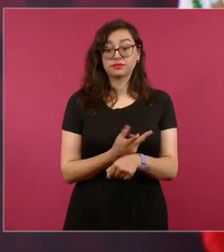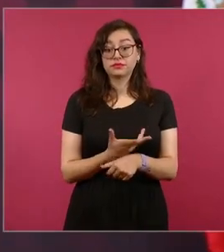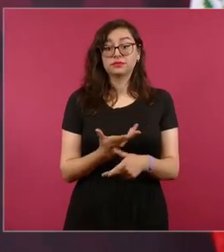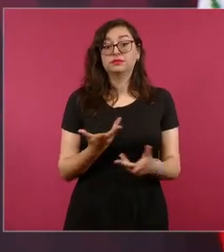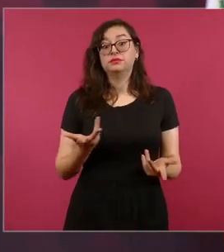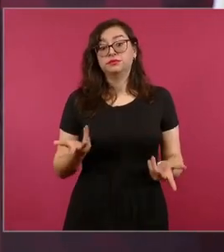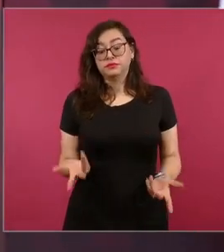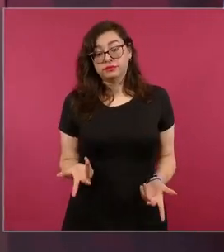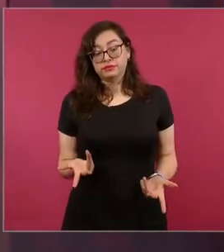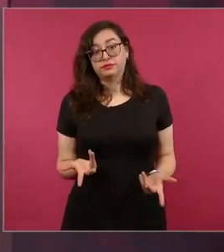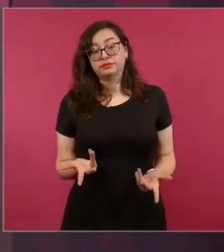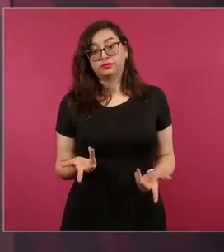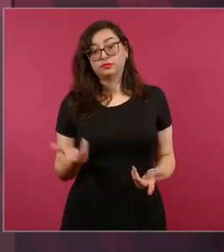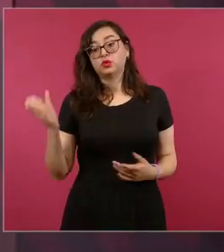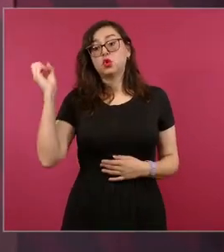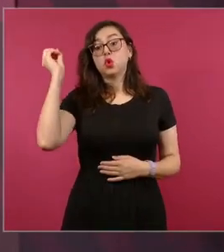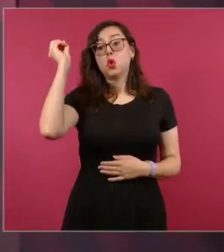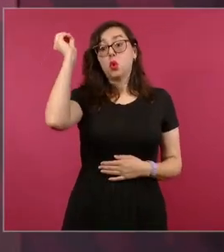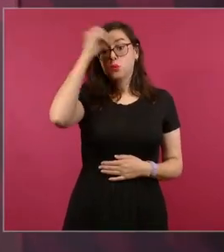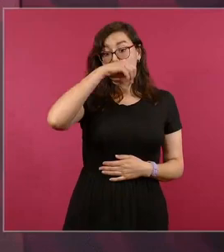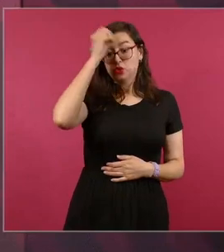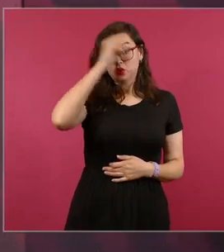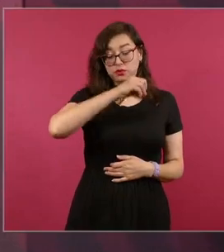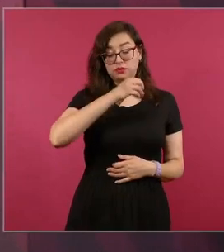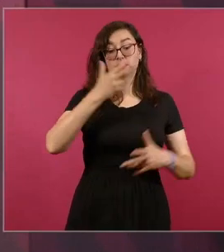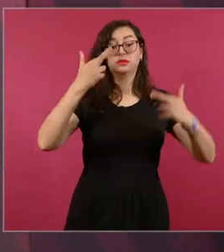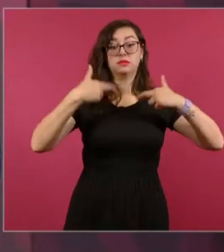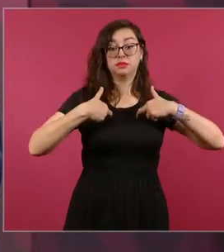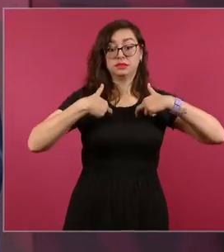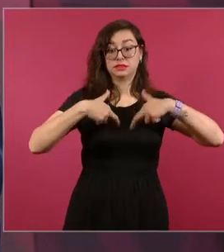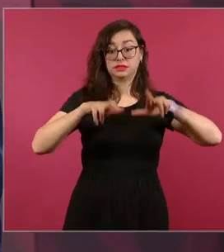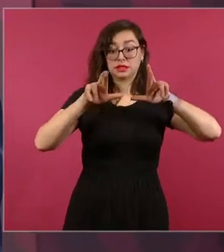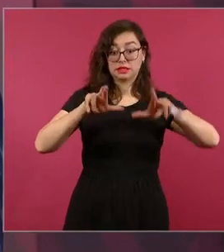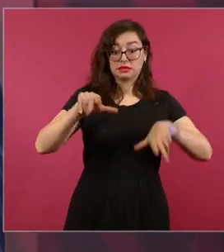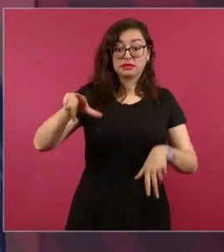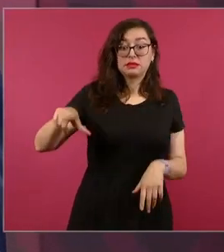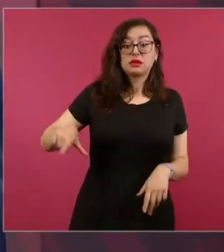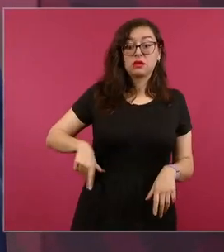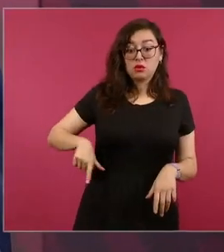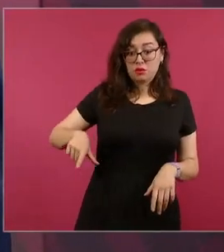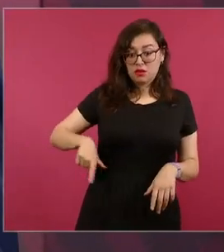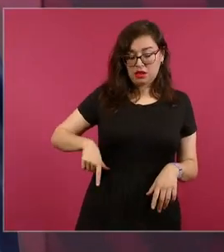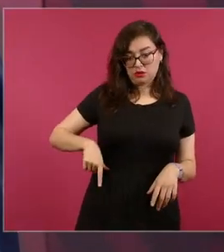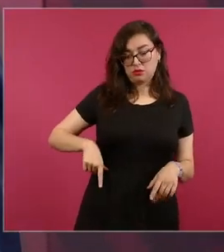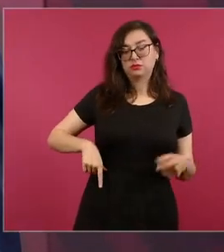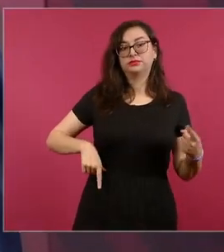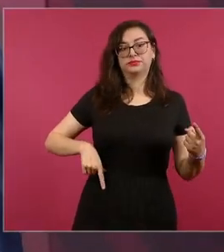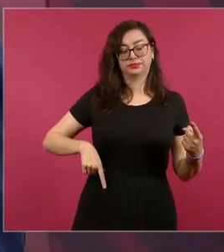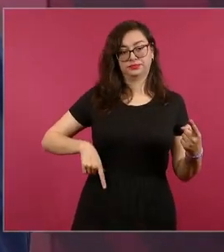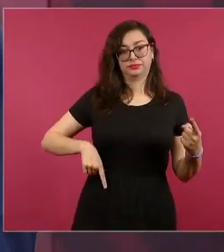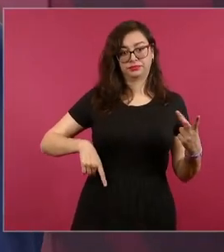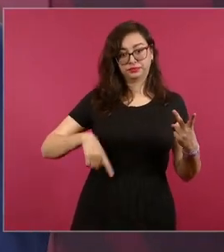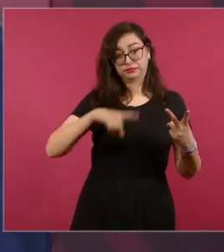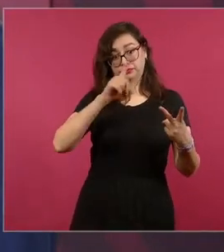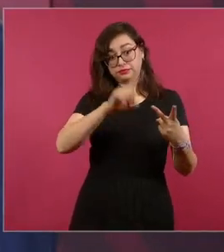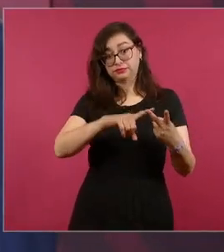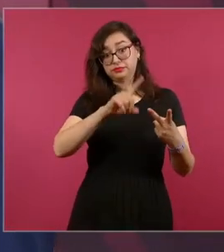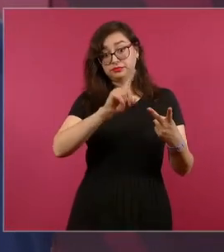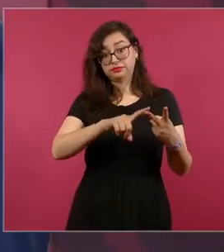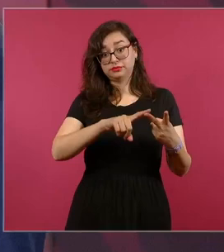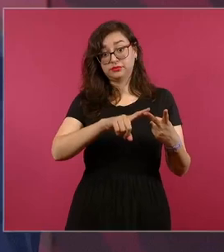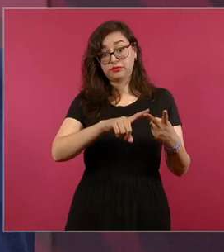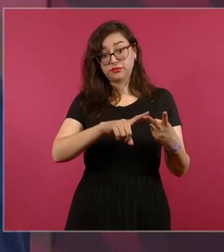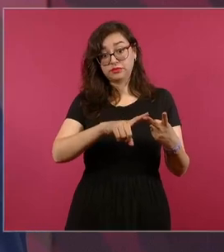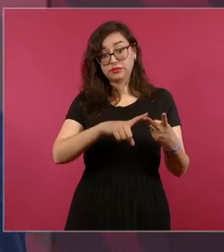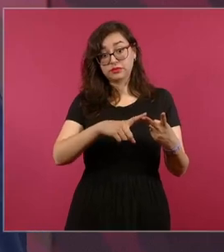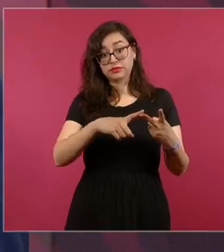dice el Departamento de Estado, otra cosa es lo que dicen y